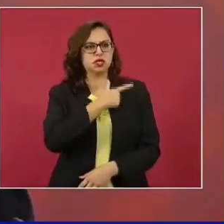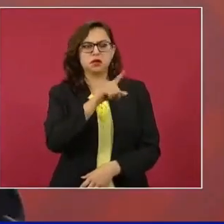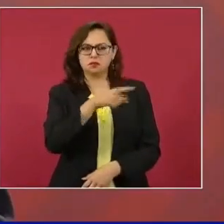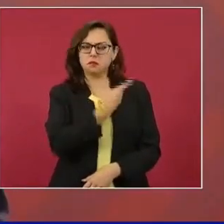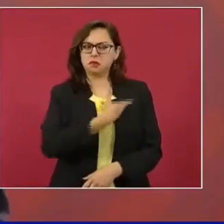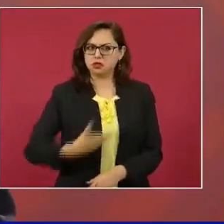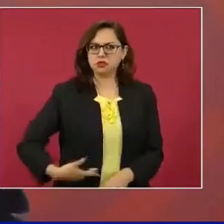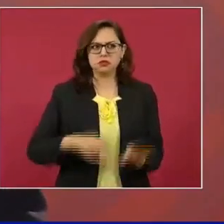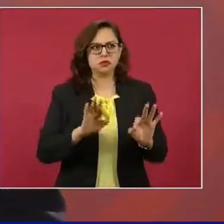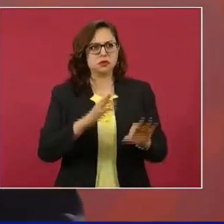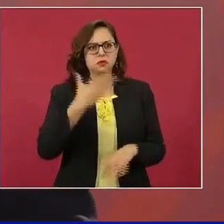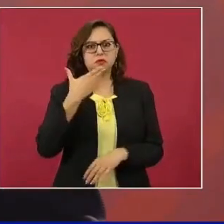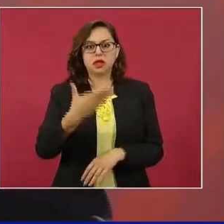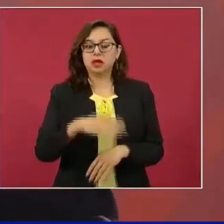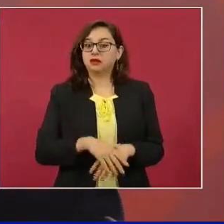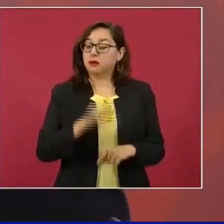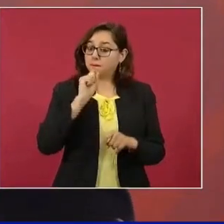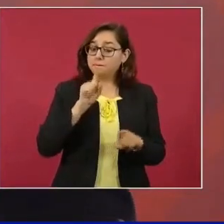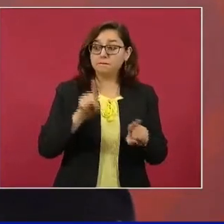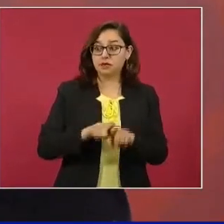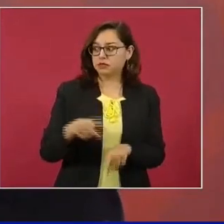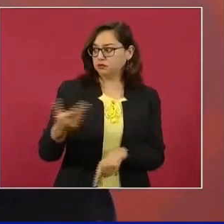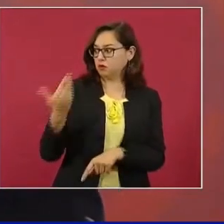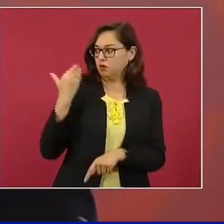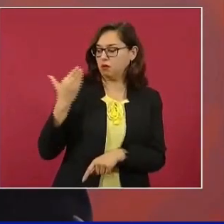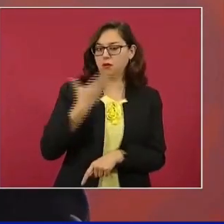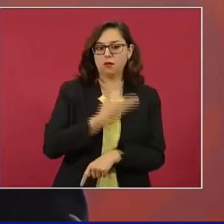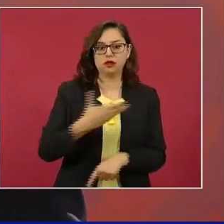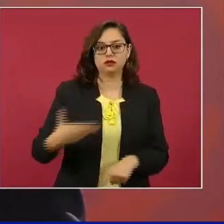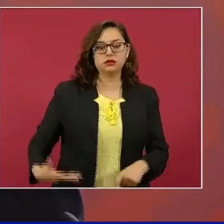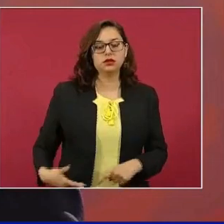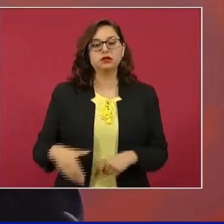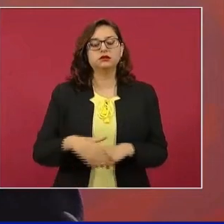y de los últimos presidentes.